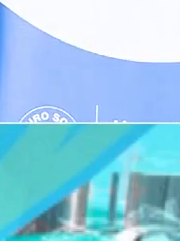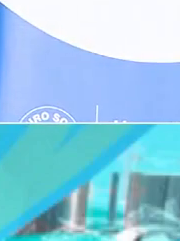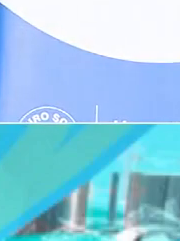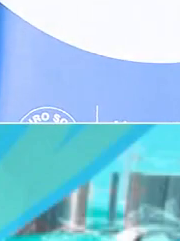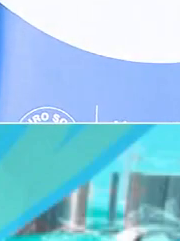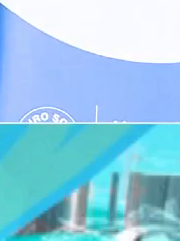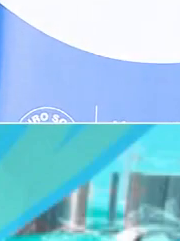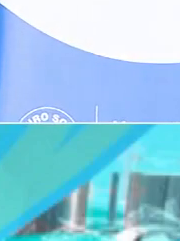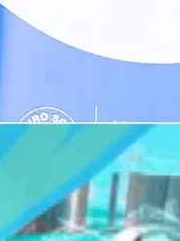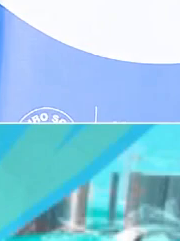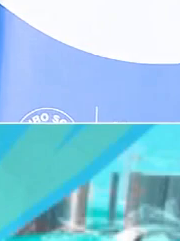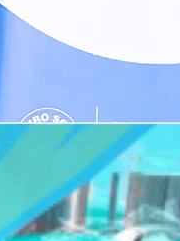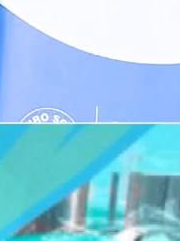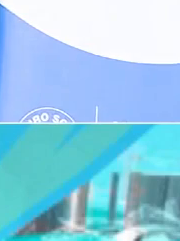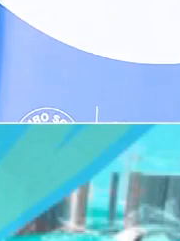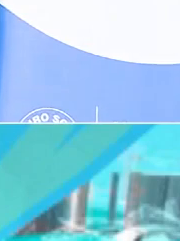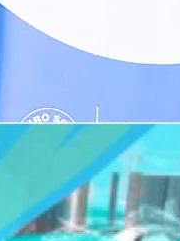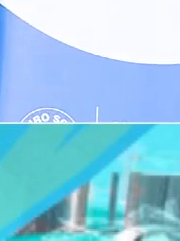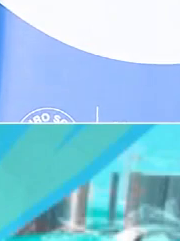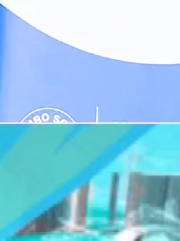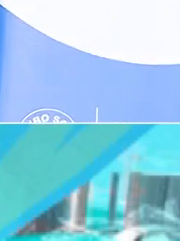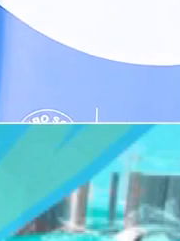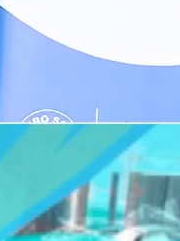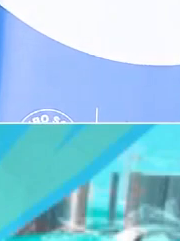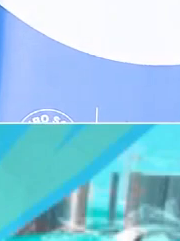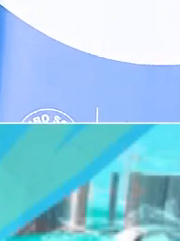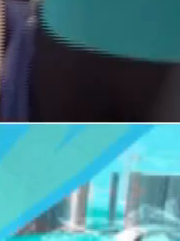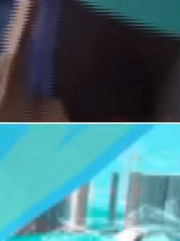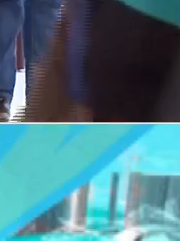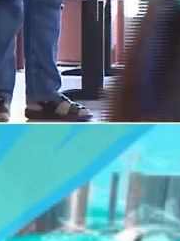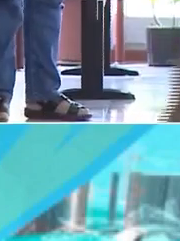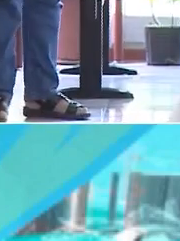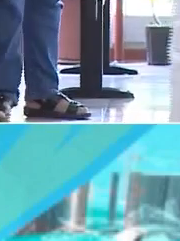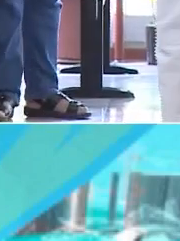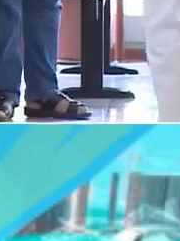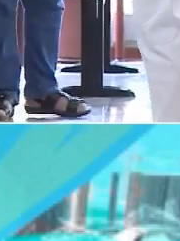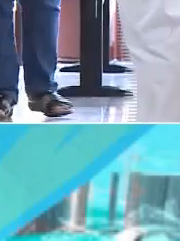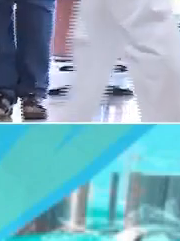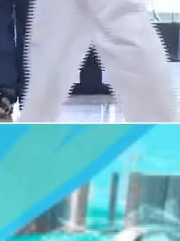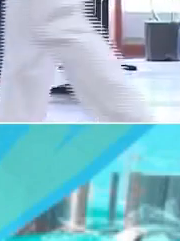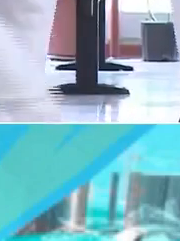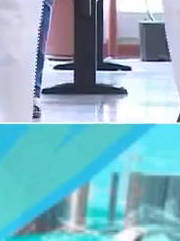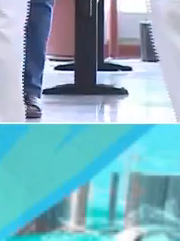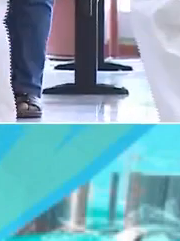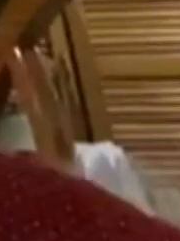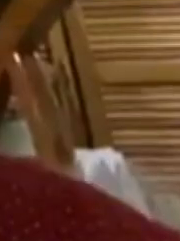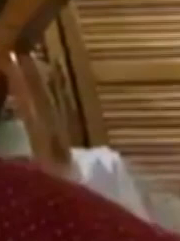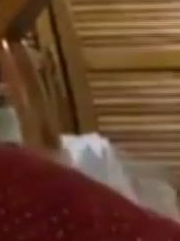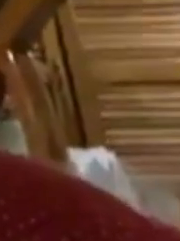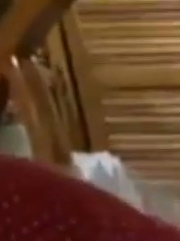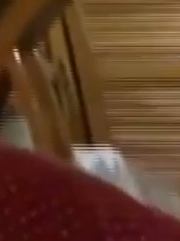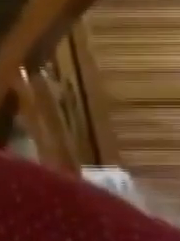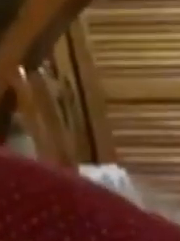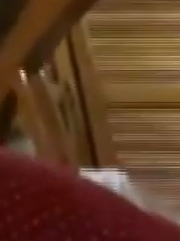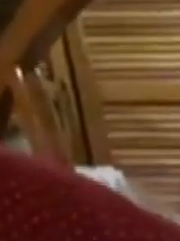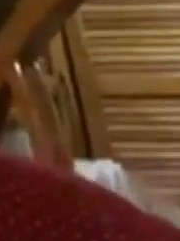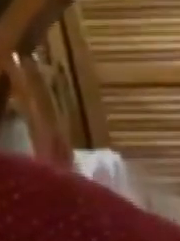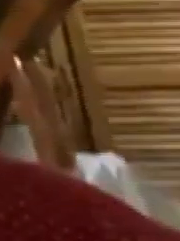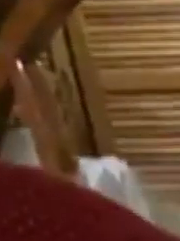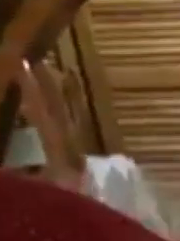controló completamente a través de la búsqueda de todos los contactos de esos funcionarios y